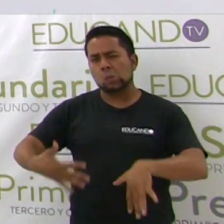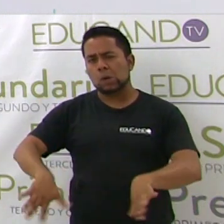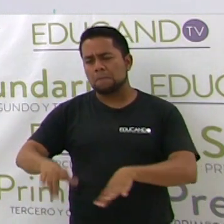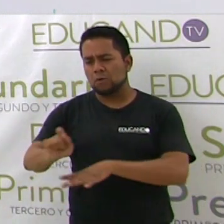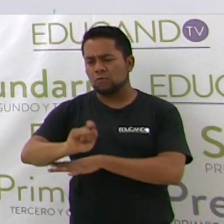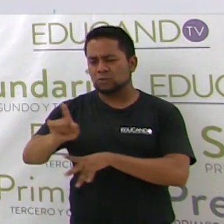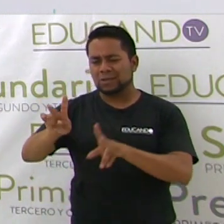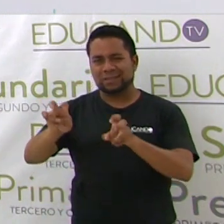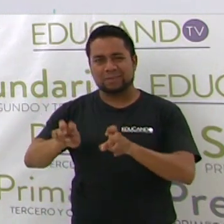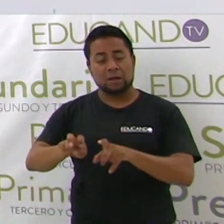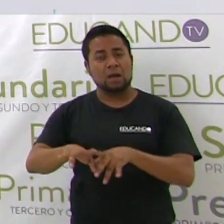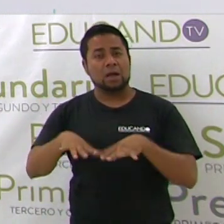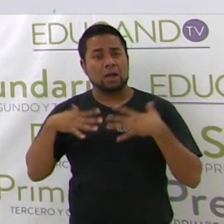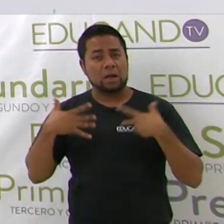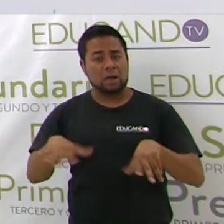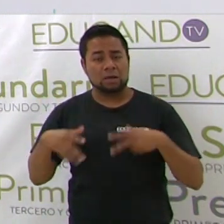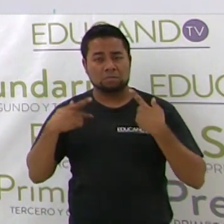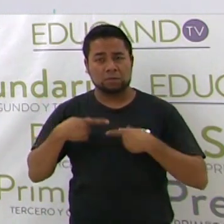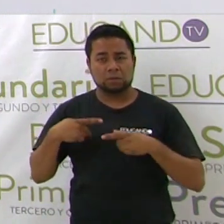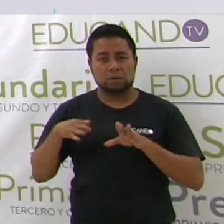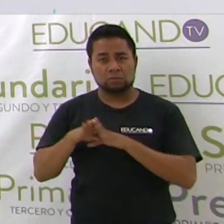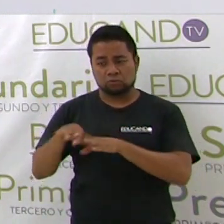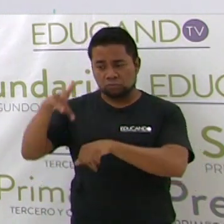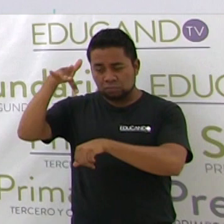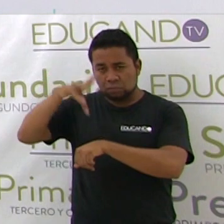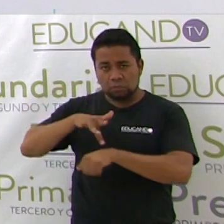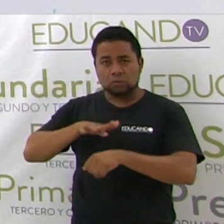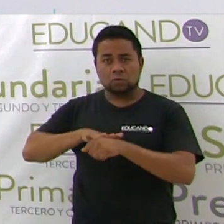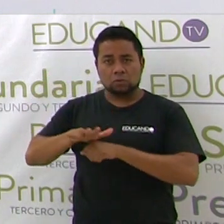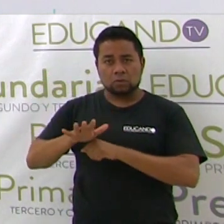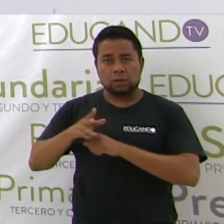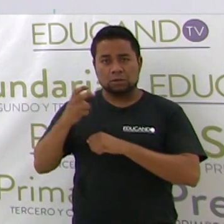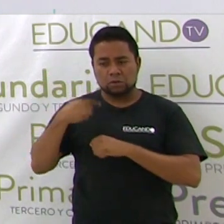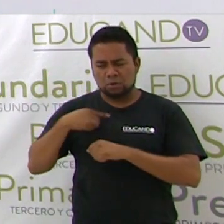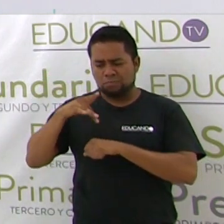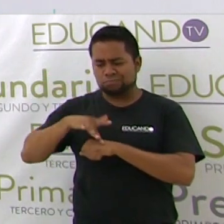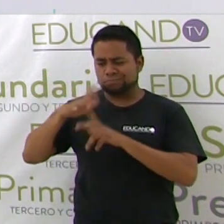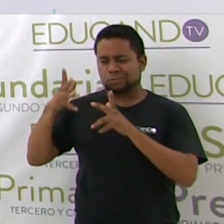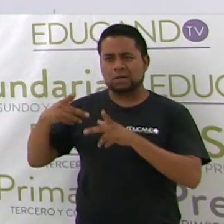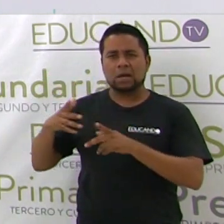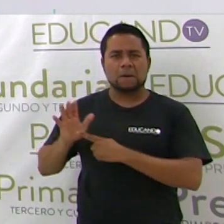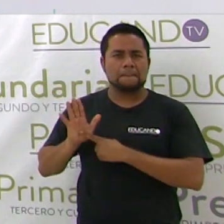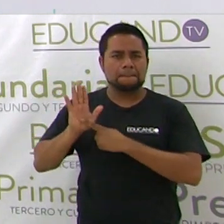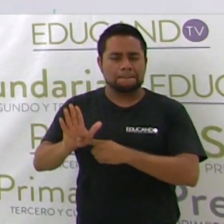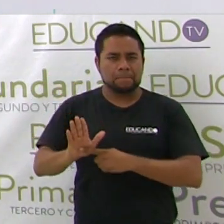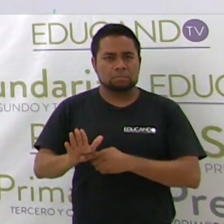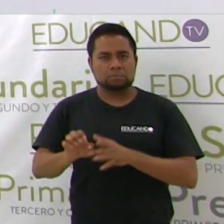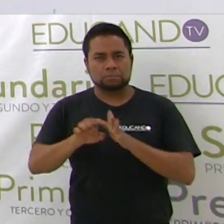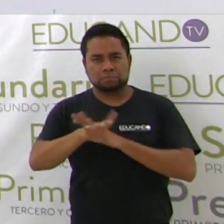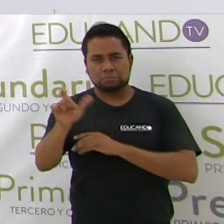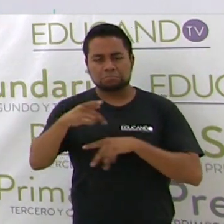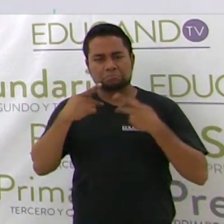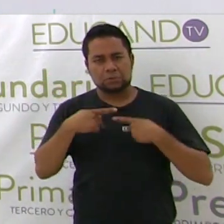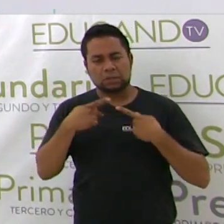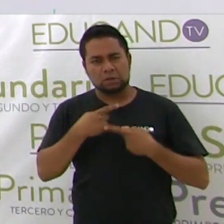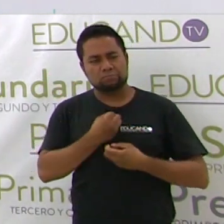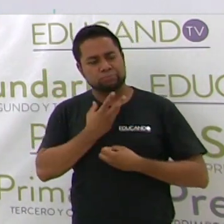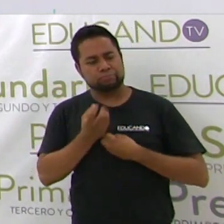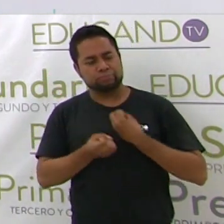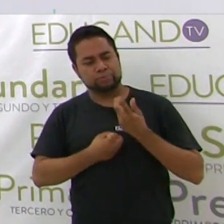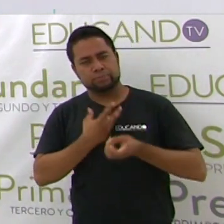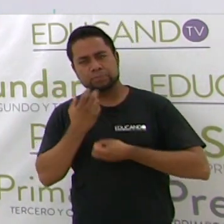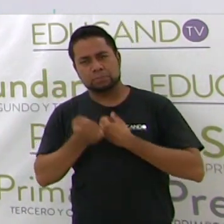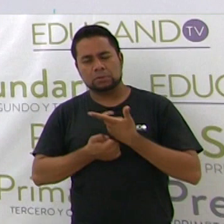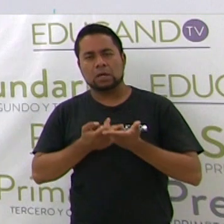el tema, es una persona que ha vivido lo que nos va a presentar. En un expositor, el expositor de un tema y